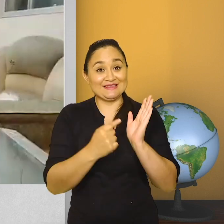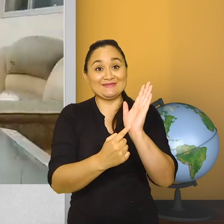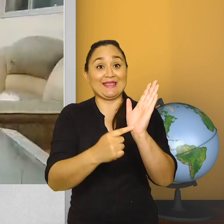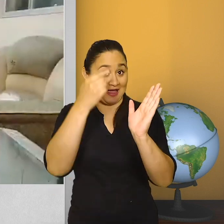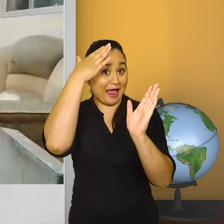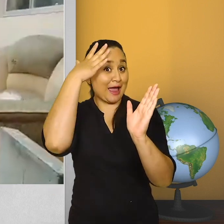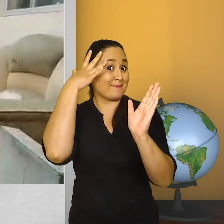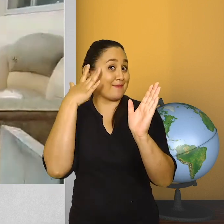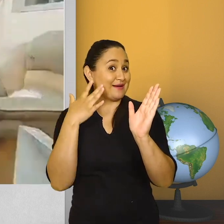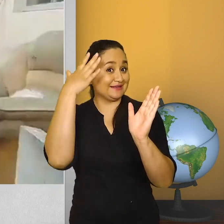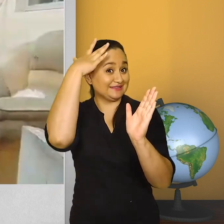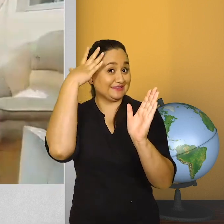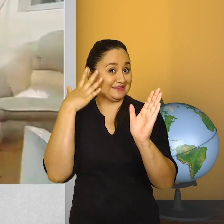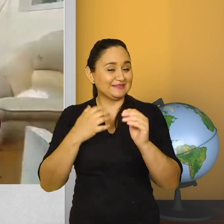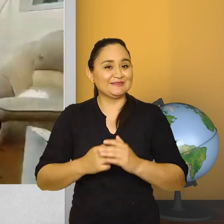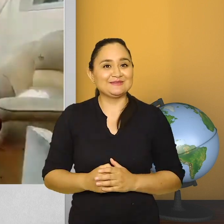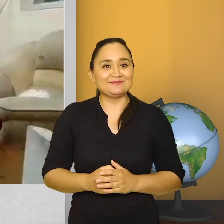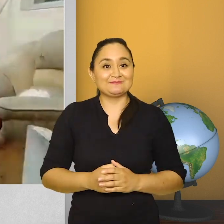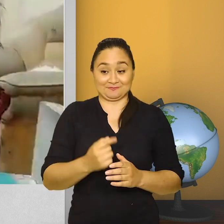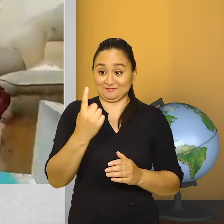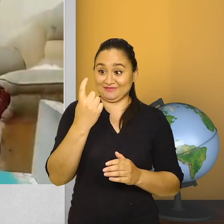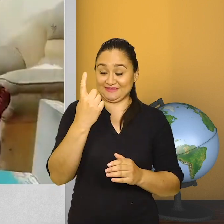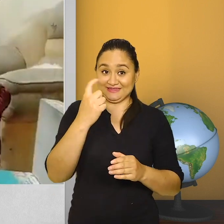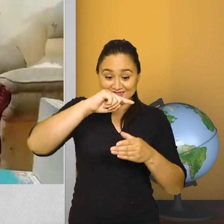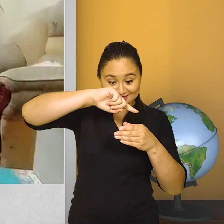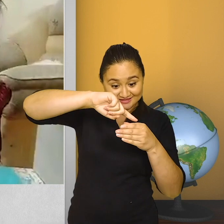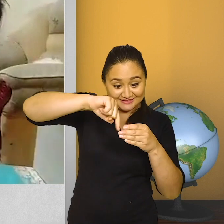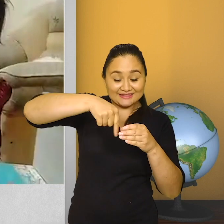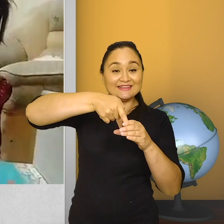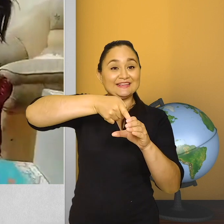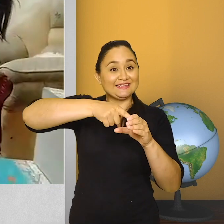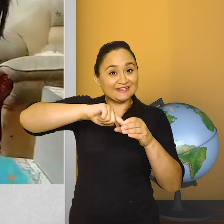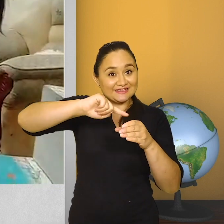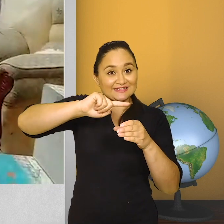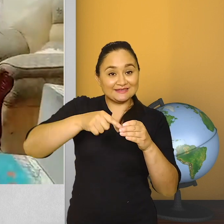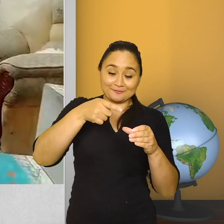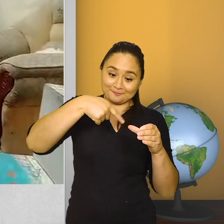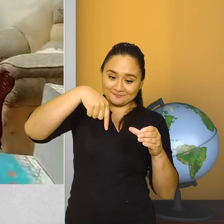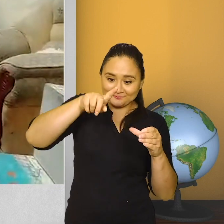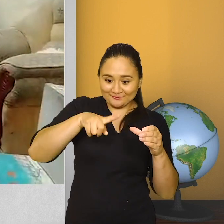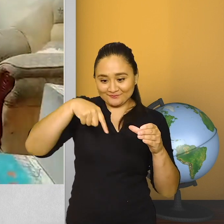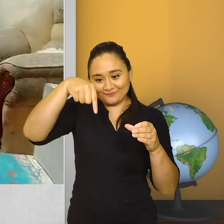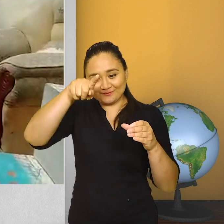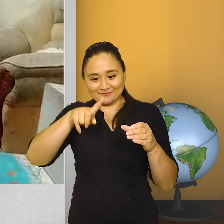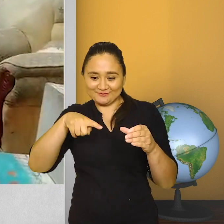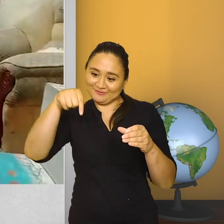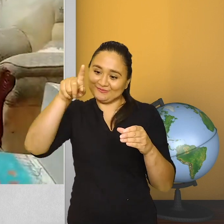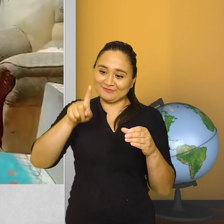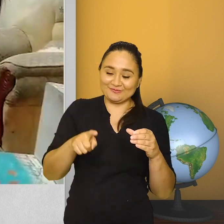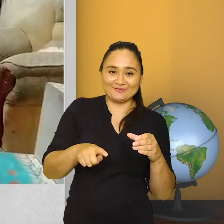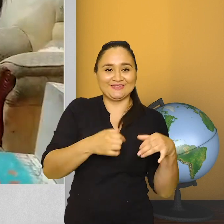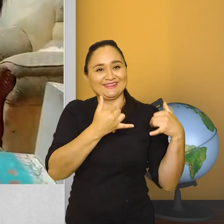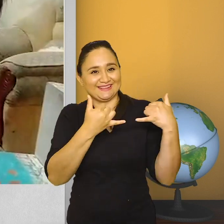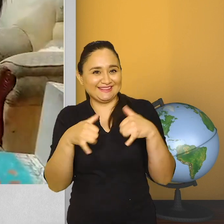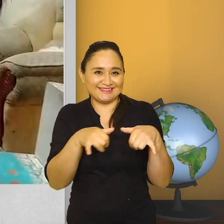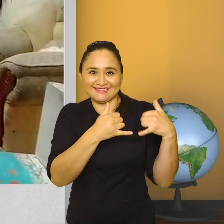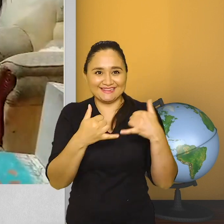Ahora está amarillo. Amarillo. Con el dedito, con un dedito, vamos a ir